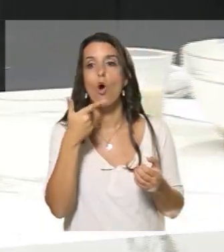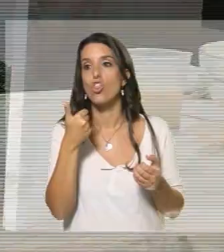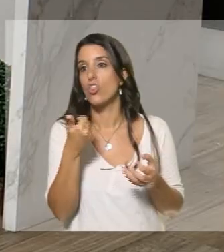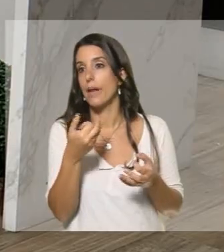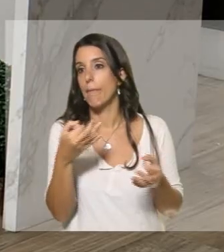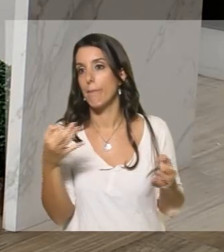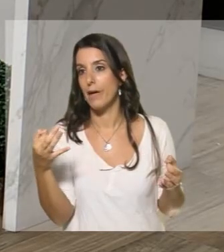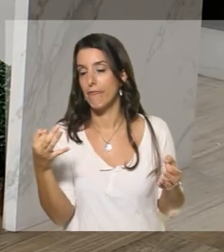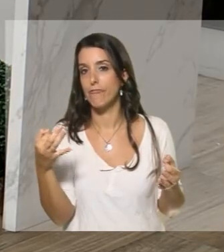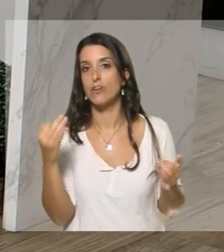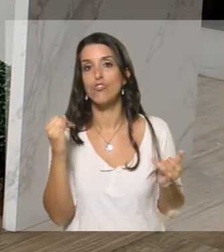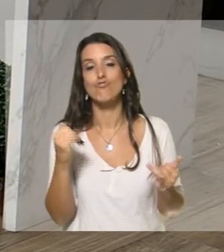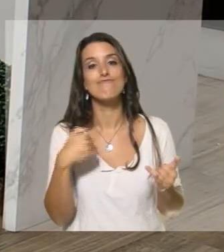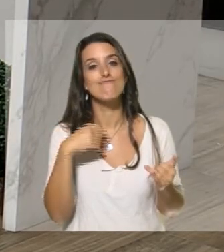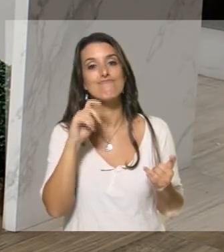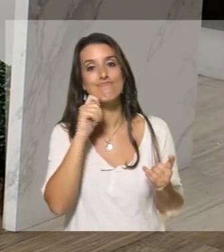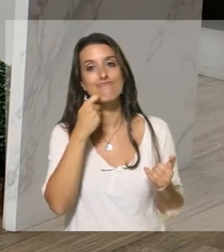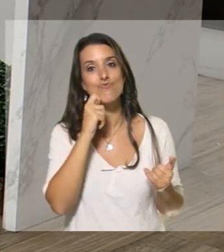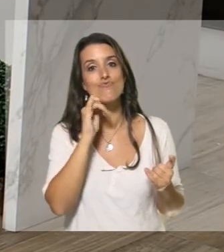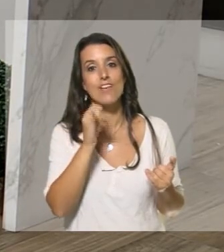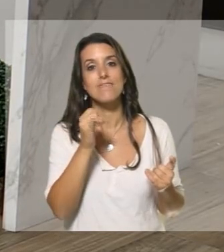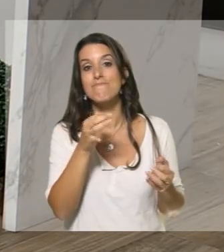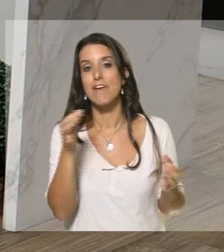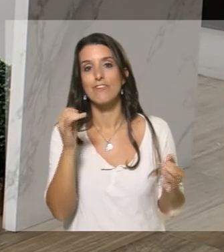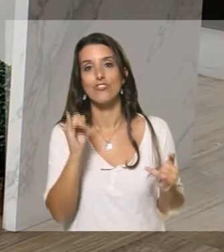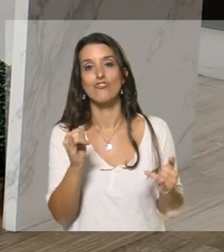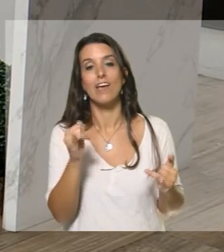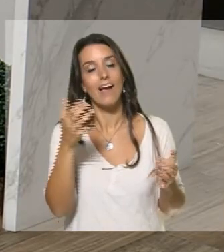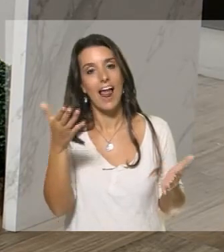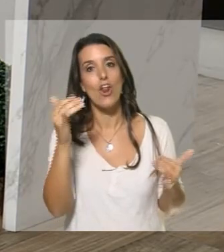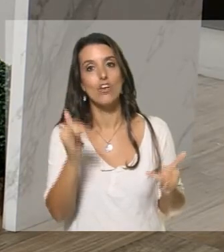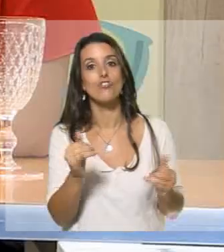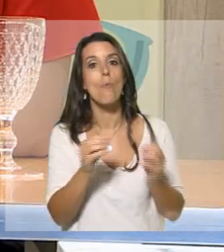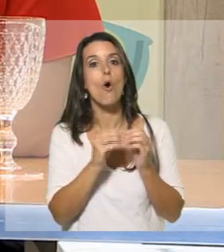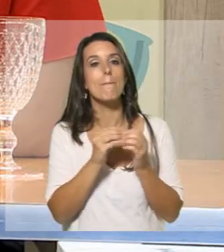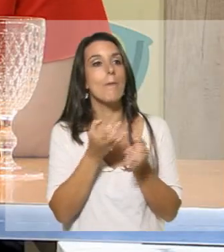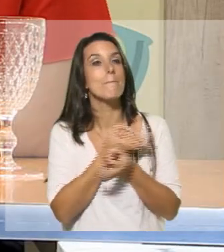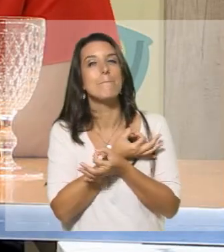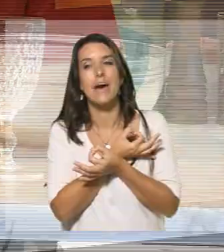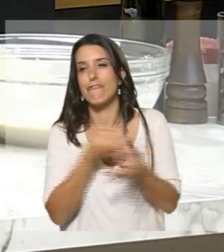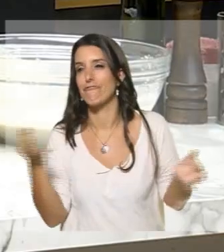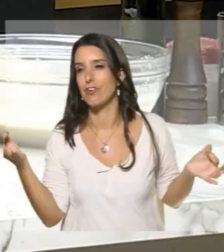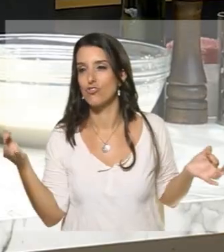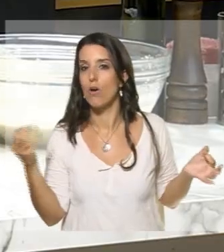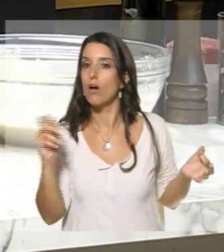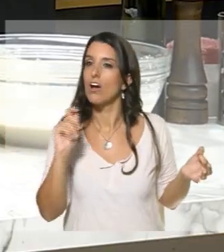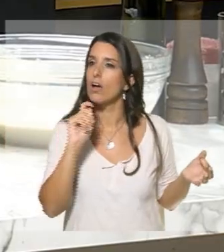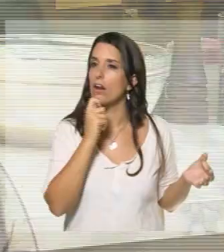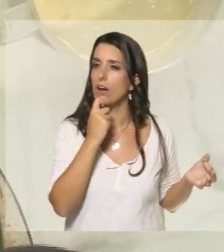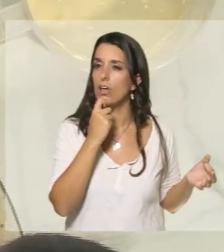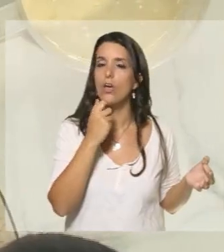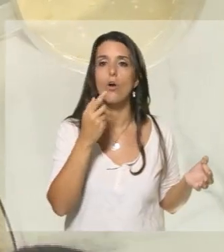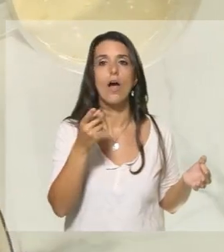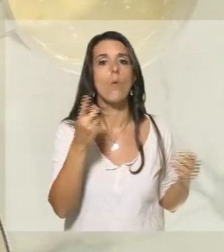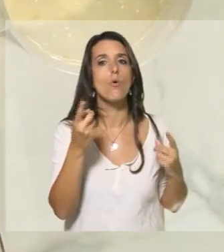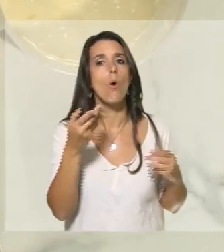es como que uno lo asocia más digestivo. Perfecto. Claro. Exactamente. Es como el compañero ideal. Qué rico. Que generalmente uno no pide